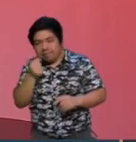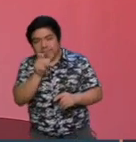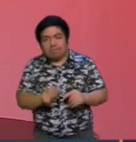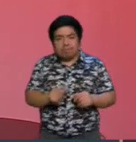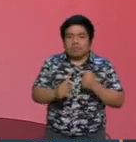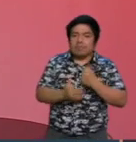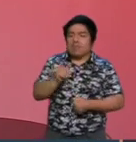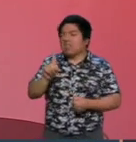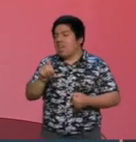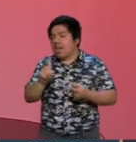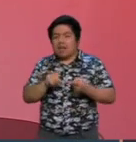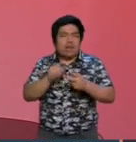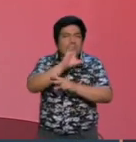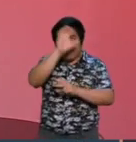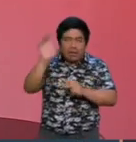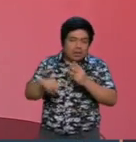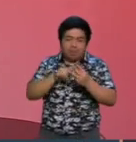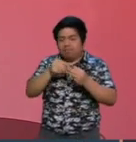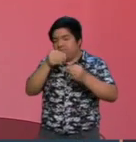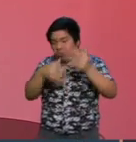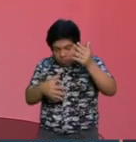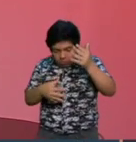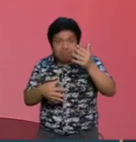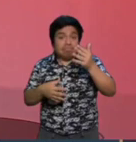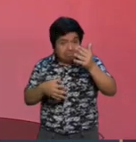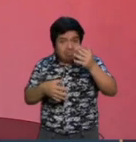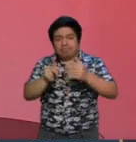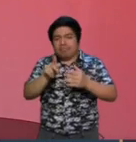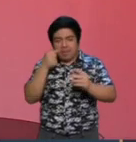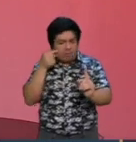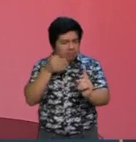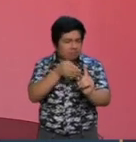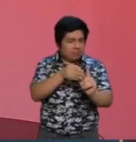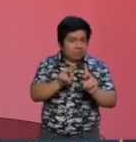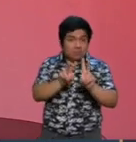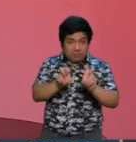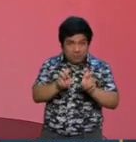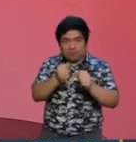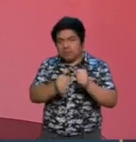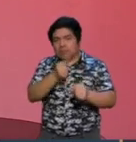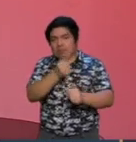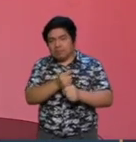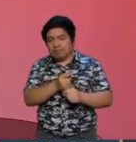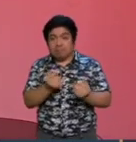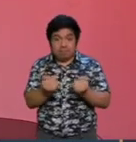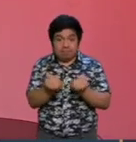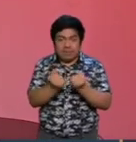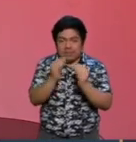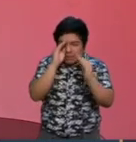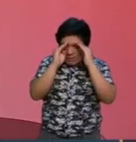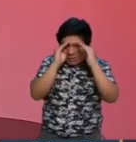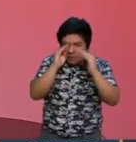porque hay que hablar de agua, hay que hablar de medio ambiente, muchos temas más. Pero bueno, en tema de seguridad, me parece que también pensar que